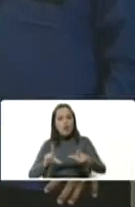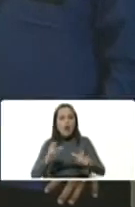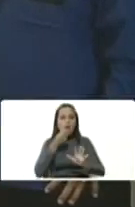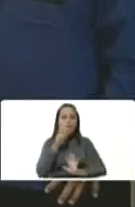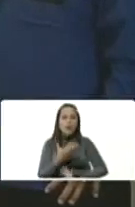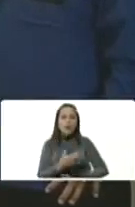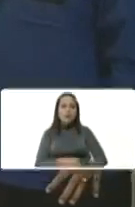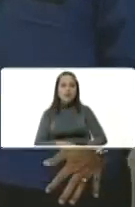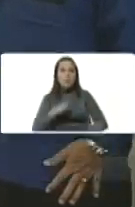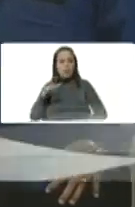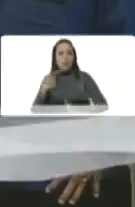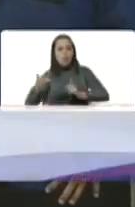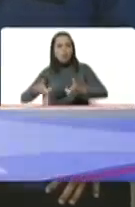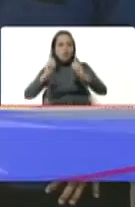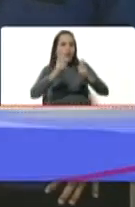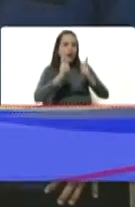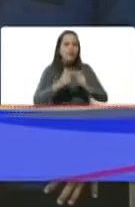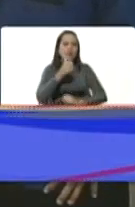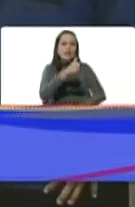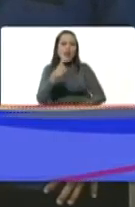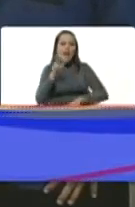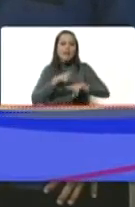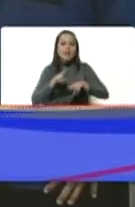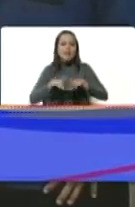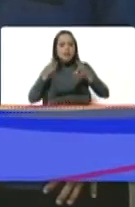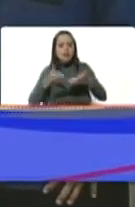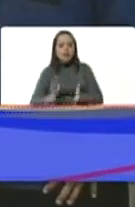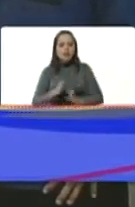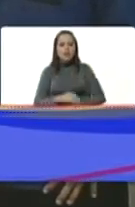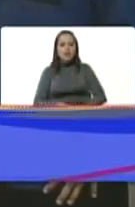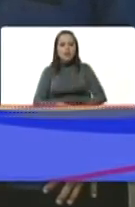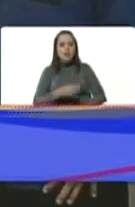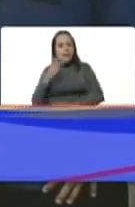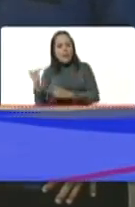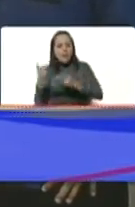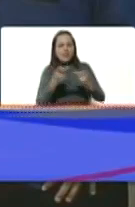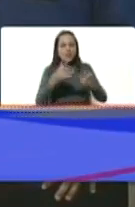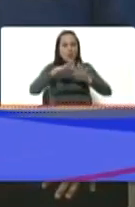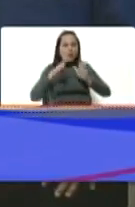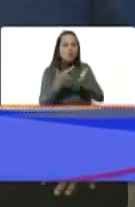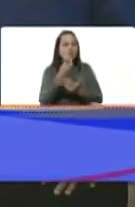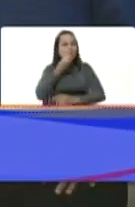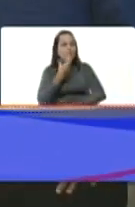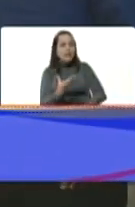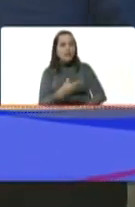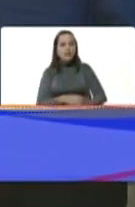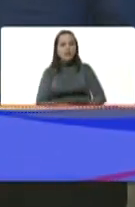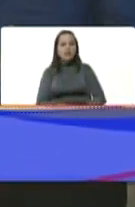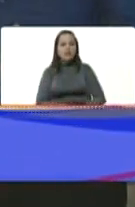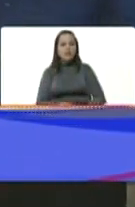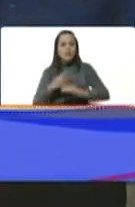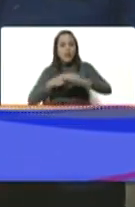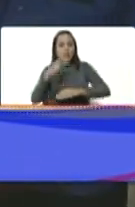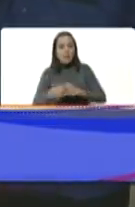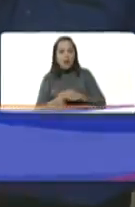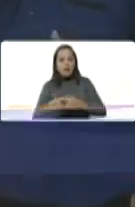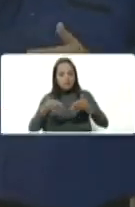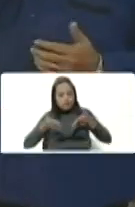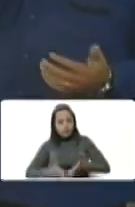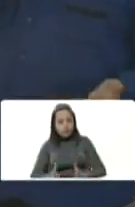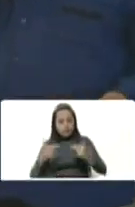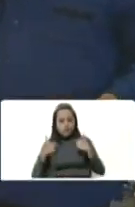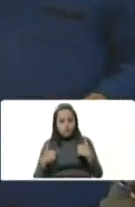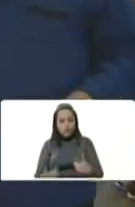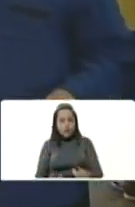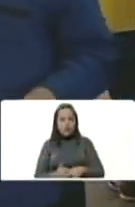nos permita que cada niño, cada niña que nace sea bienvenido, bien recibido. Bueno, el plan parto humanizado nació